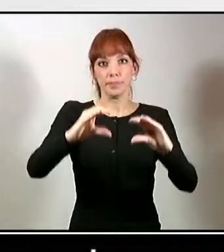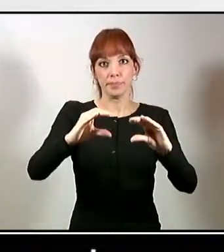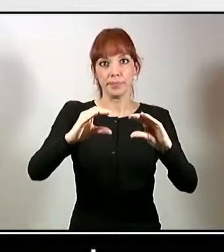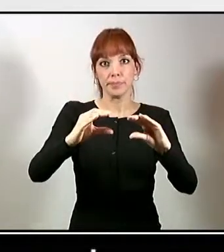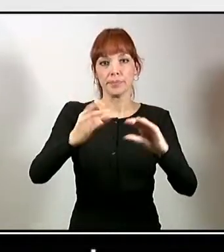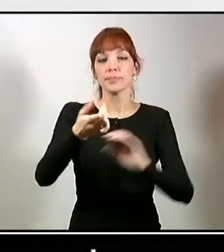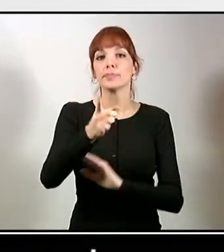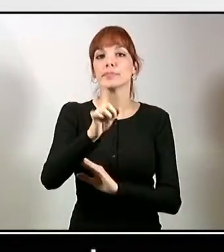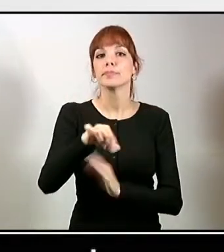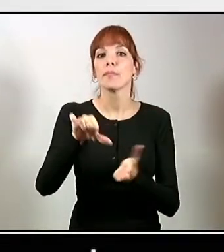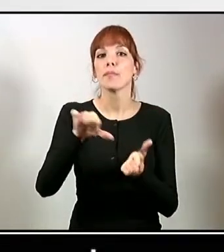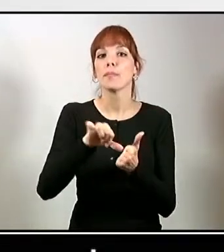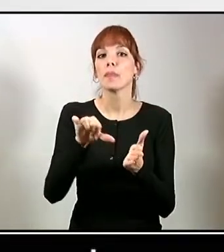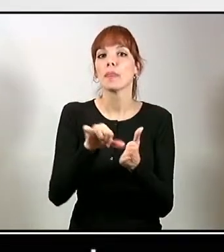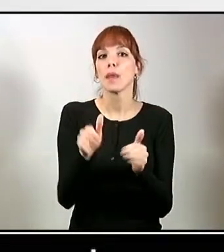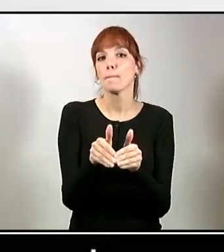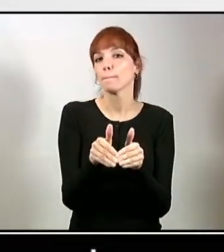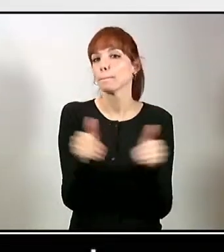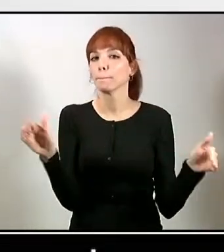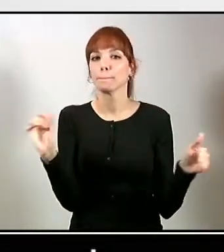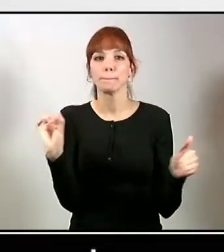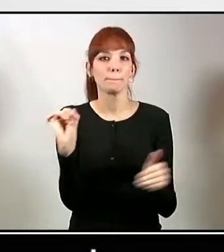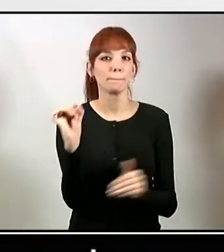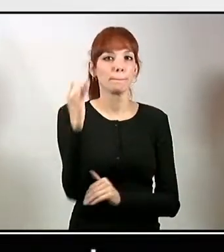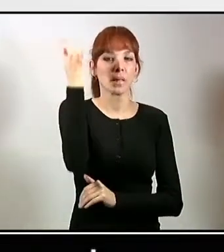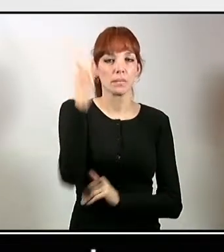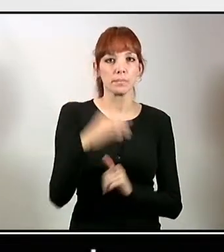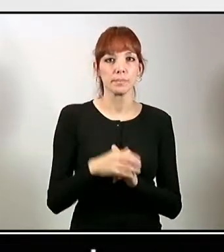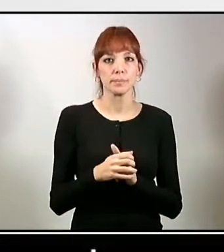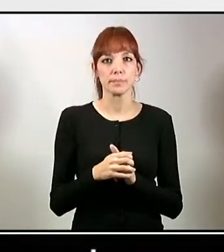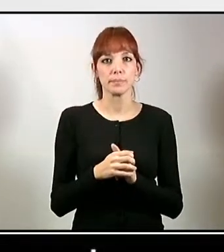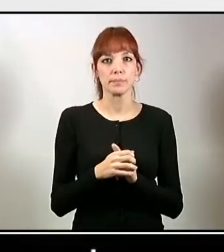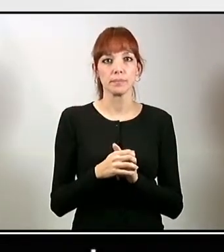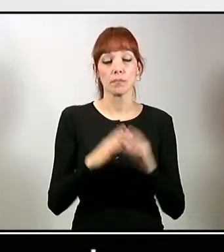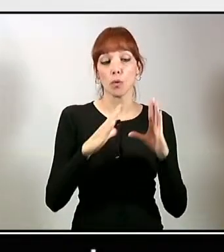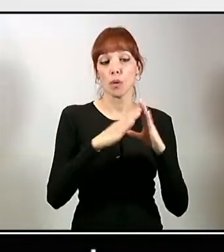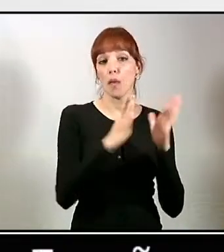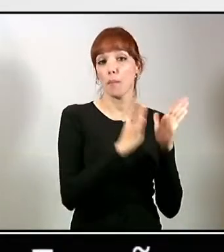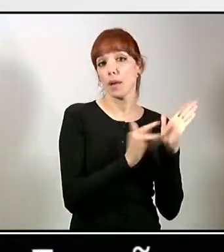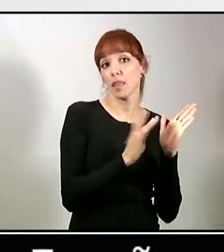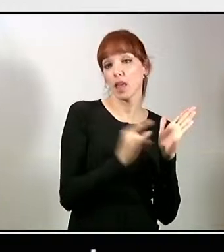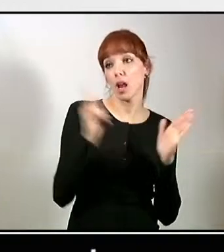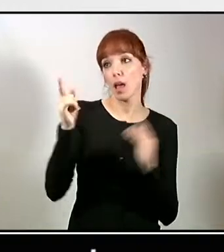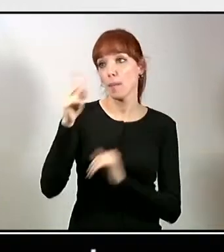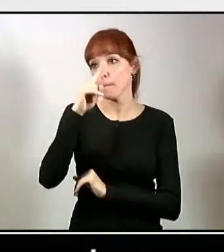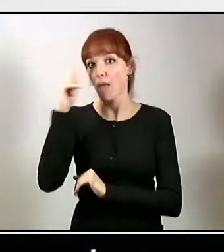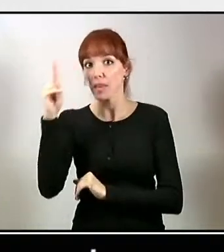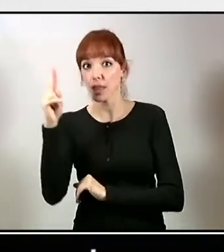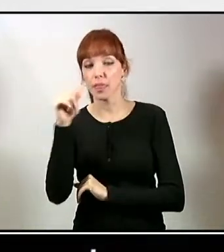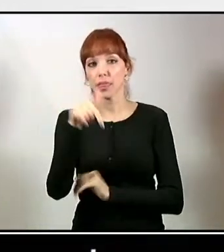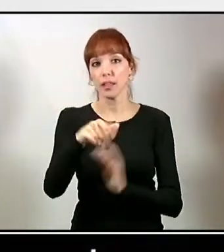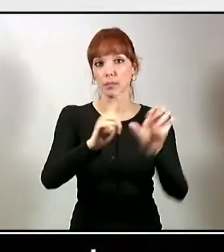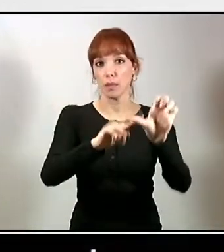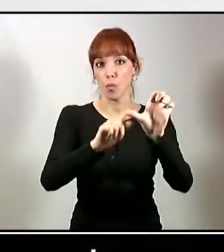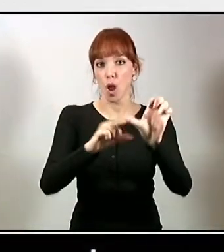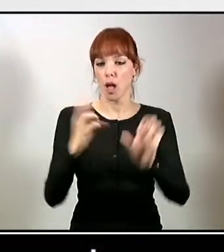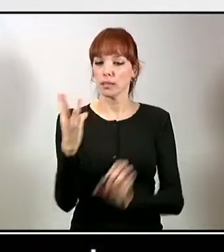ciudad más grande de este país y además capital de España, como es Madrid. Serán 3 proyectos